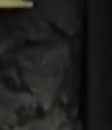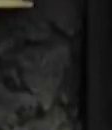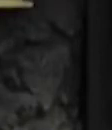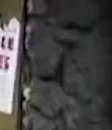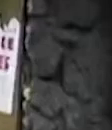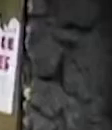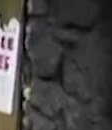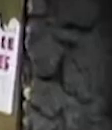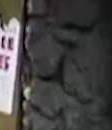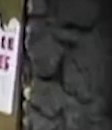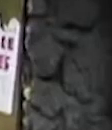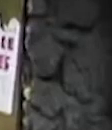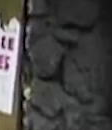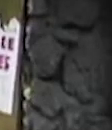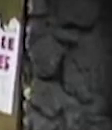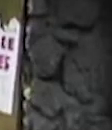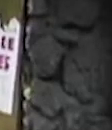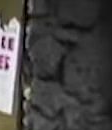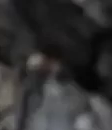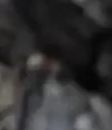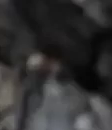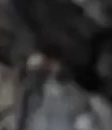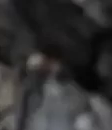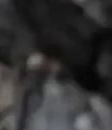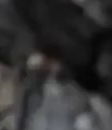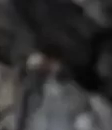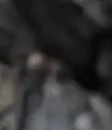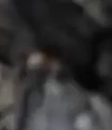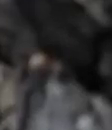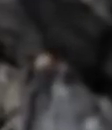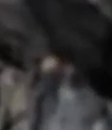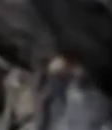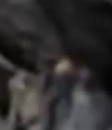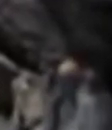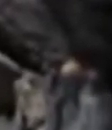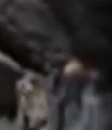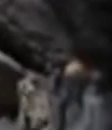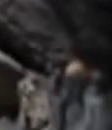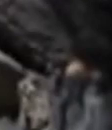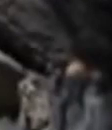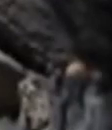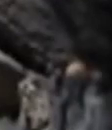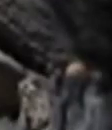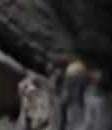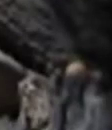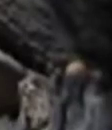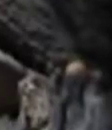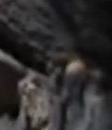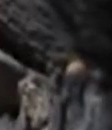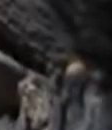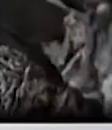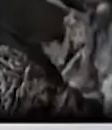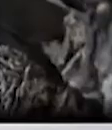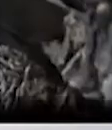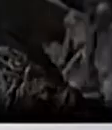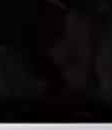hay que hacer es plantear la denuncia ante esa instancia con la evidencia